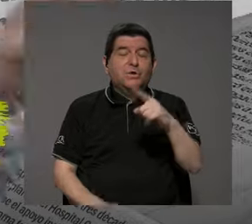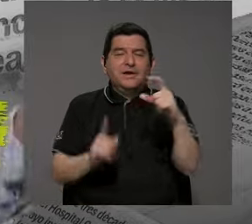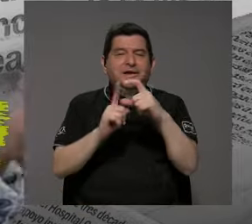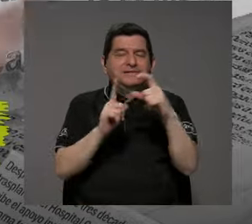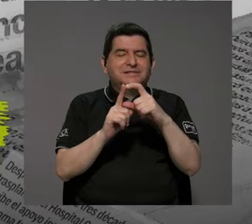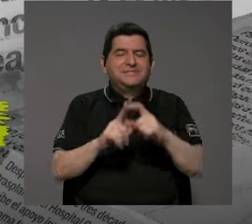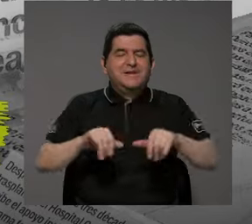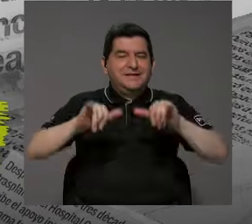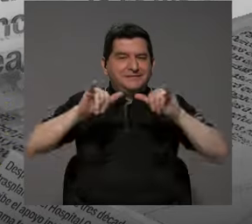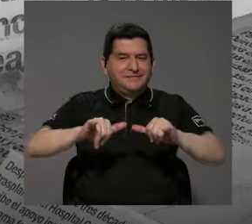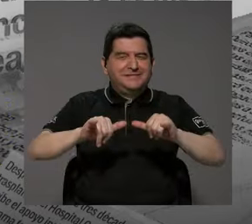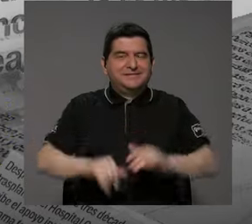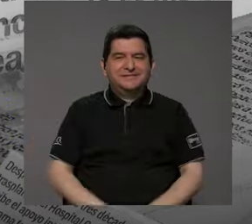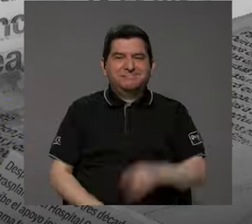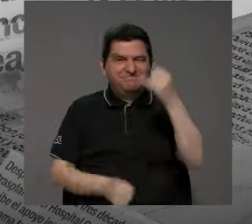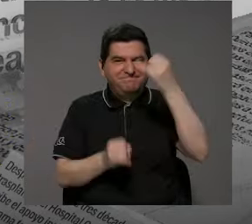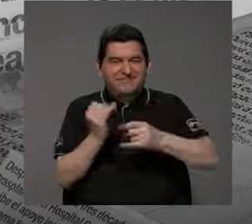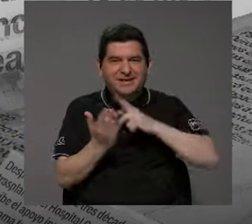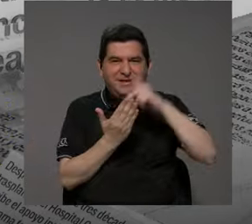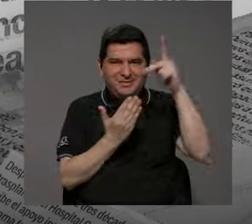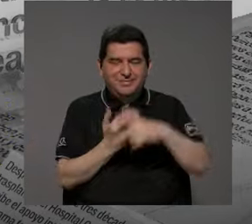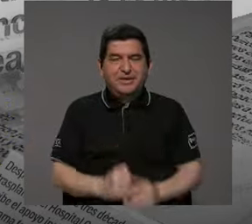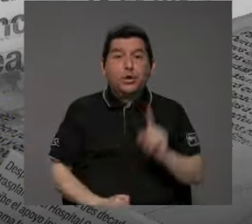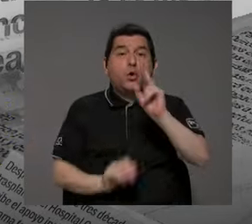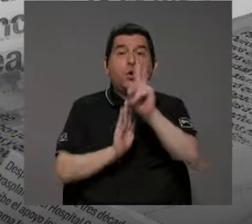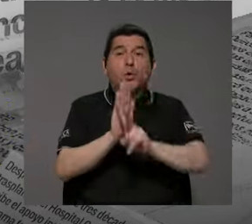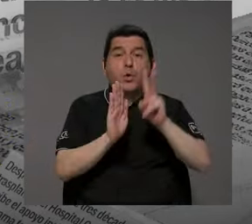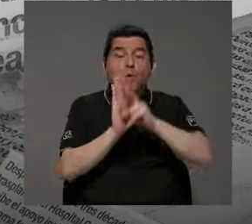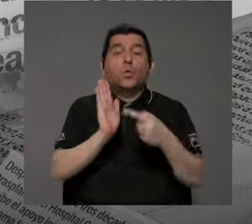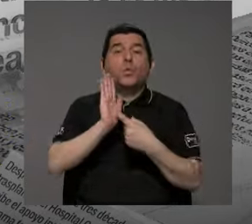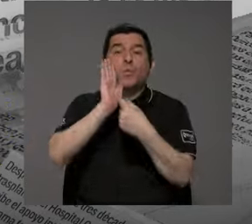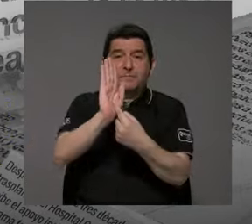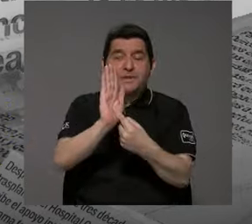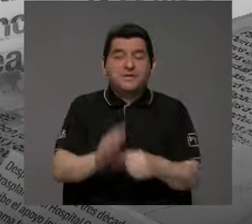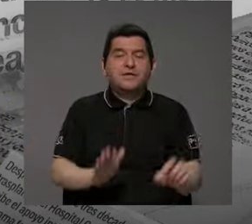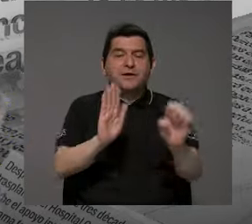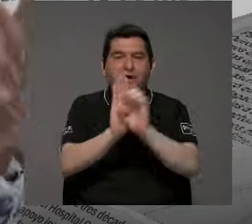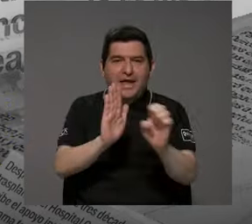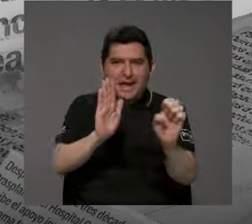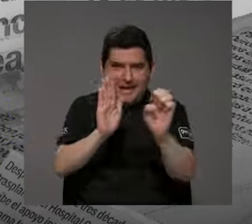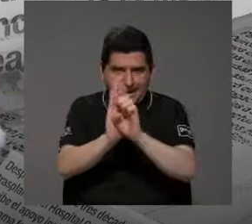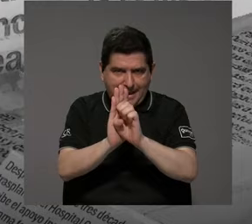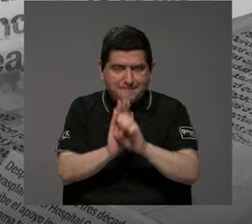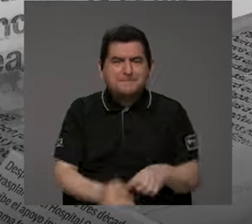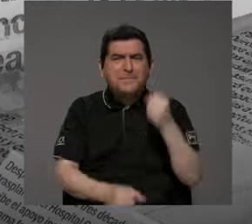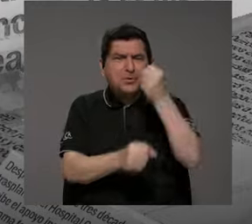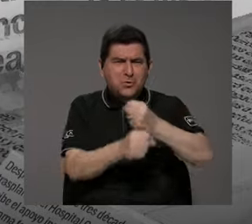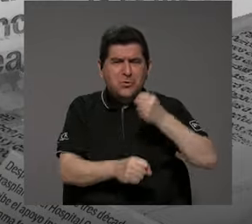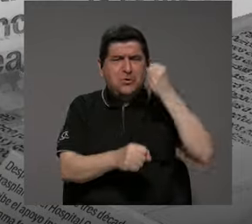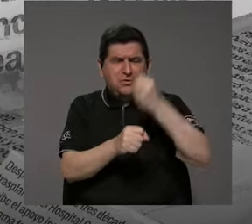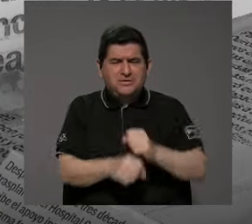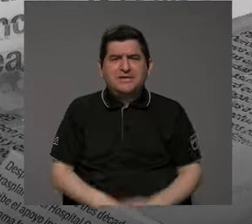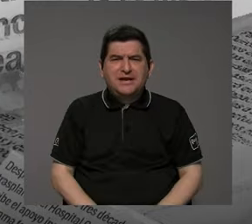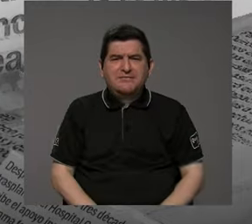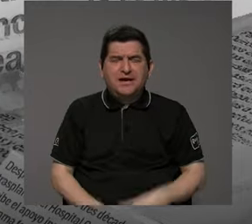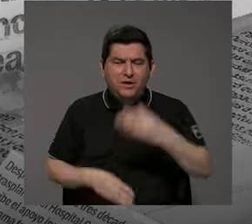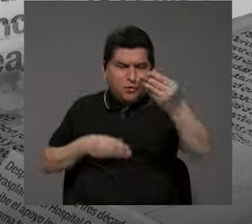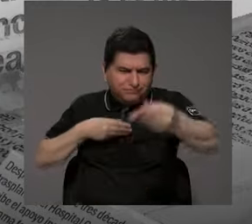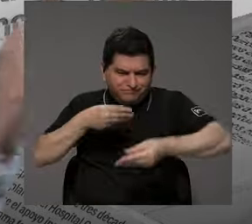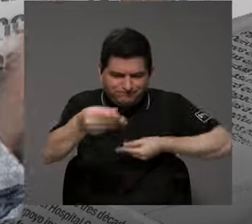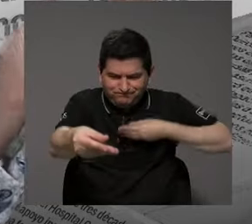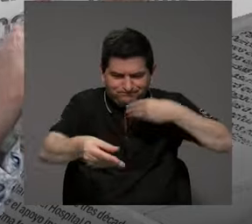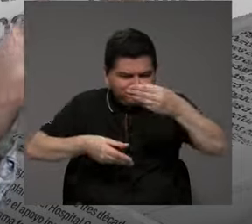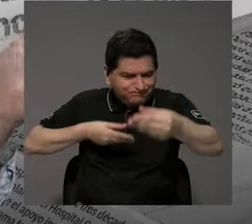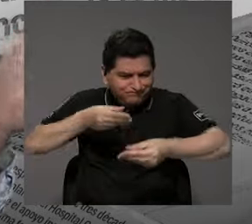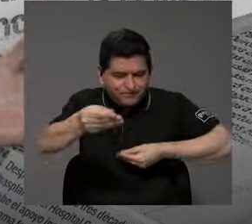palabras porque Lamentablemente llegamos al final los dejo con este video que un poco ejemplifica también ese trabajo de retroalimentación